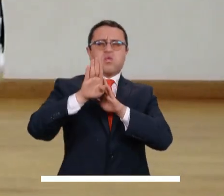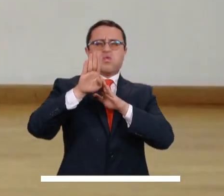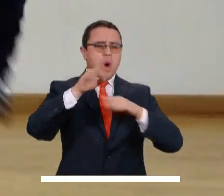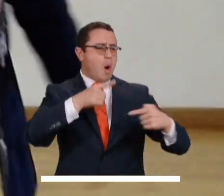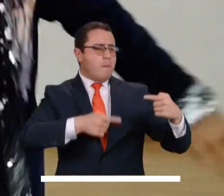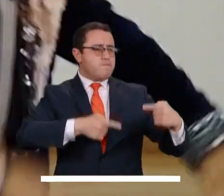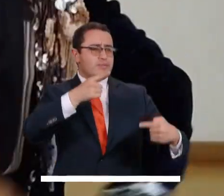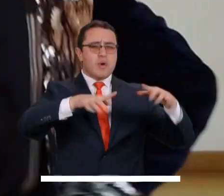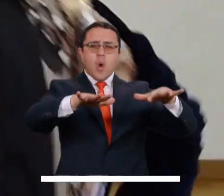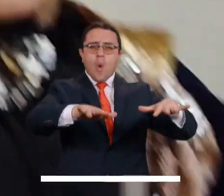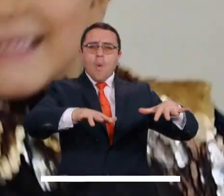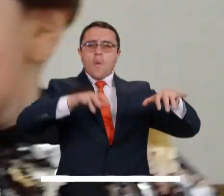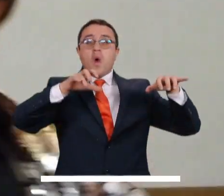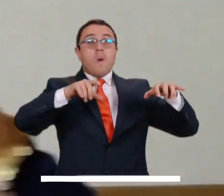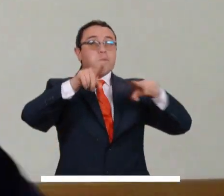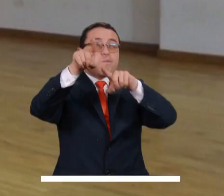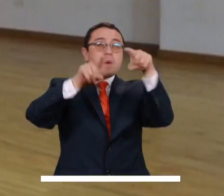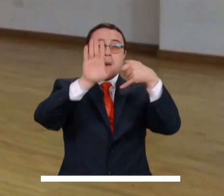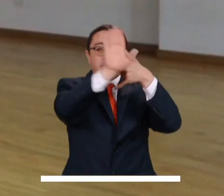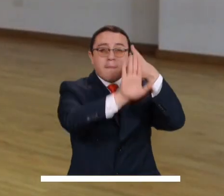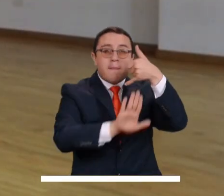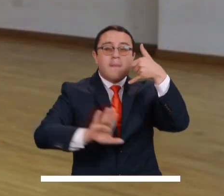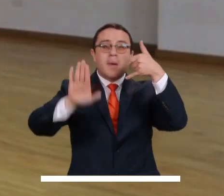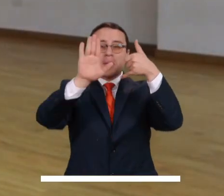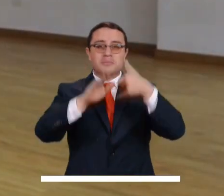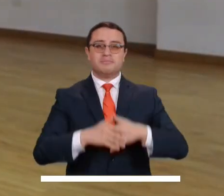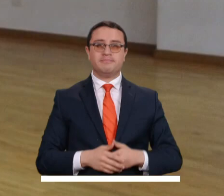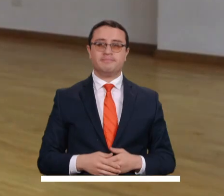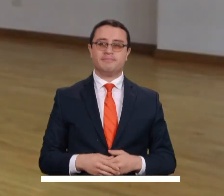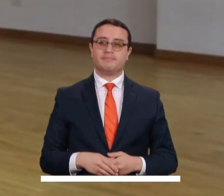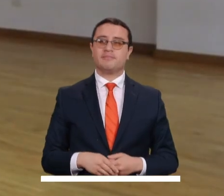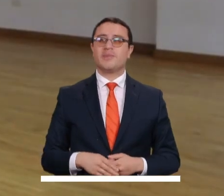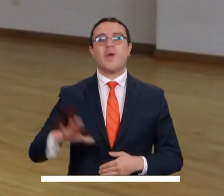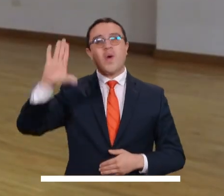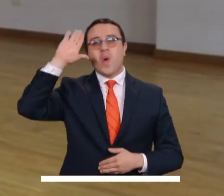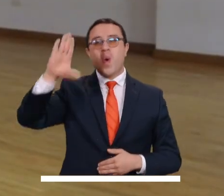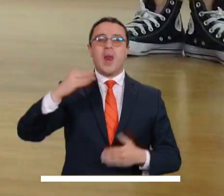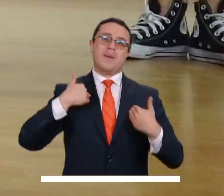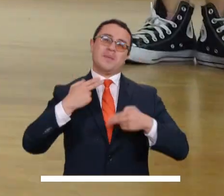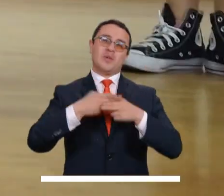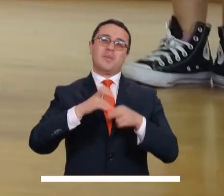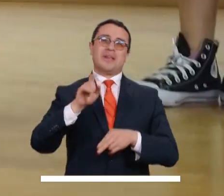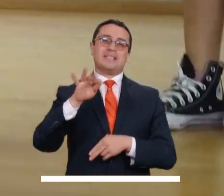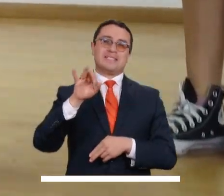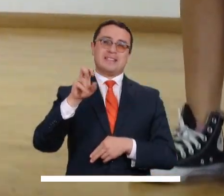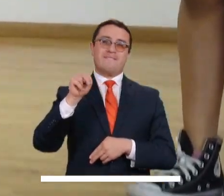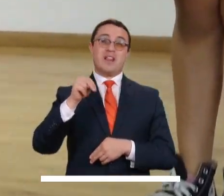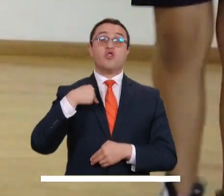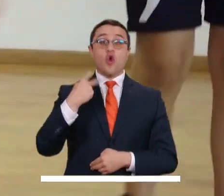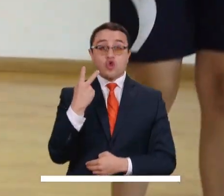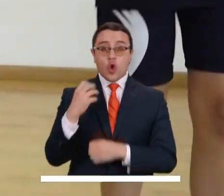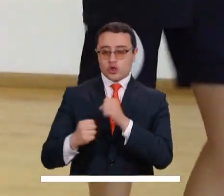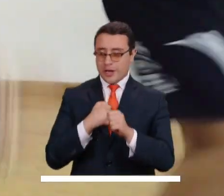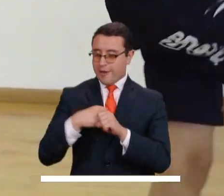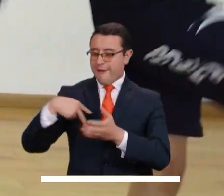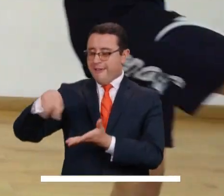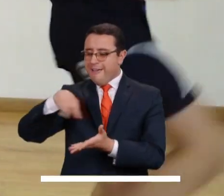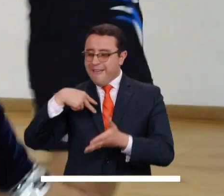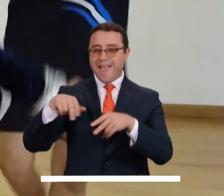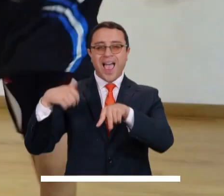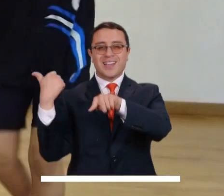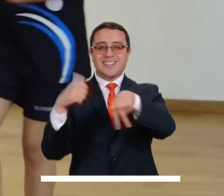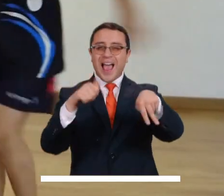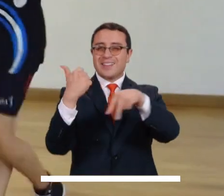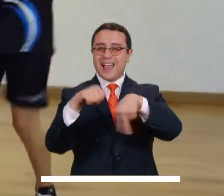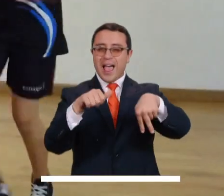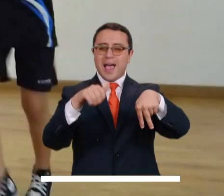y concursos en diferentes regiones del país. Hola, soy Esteban, bailo desde los 2 años y me gusta bailar salsa, porque